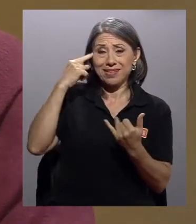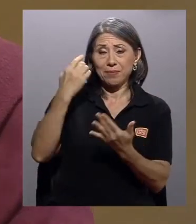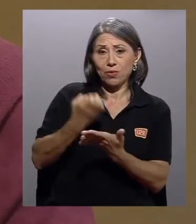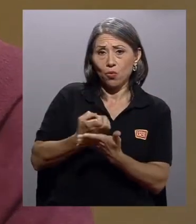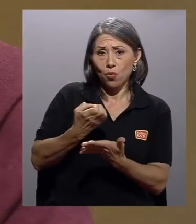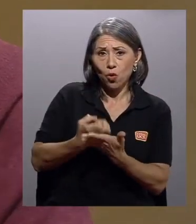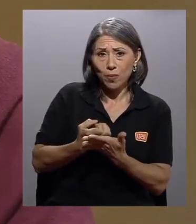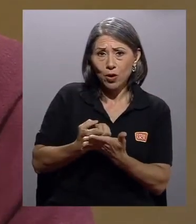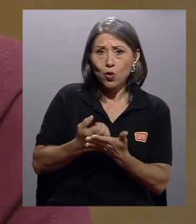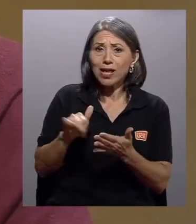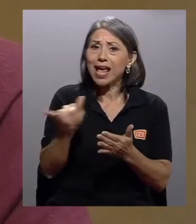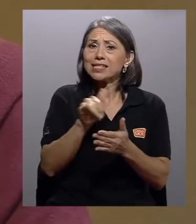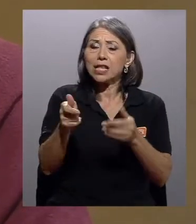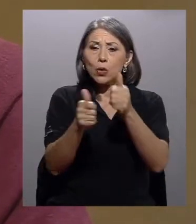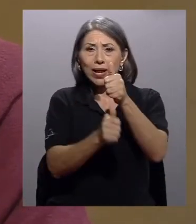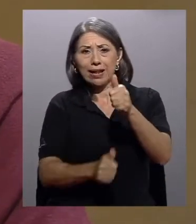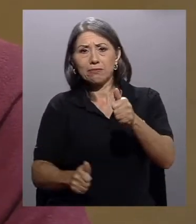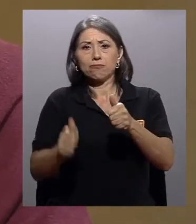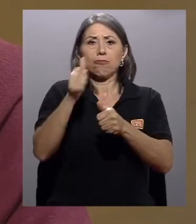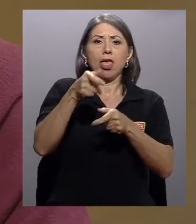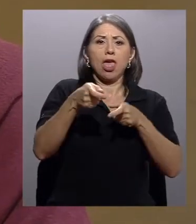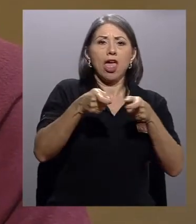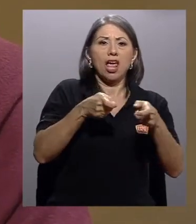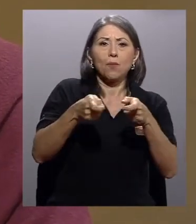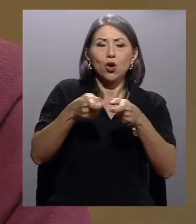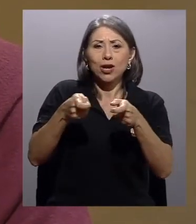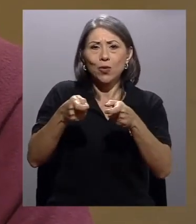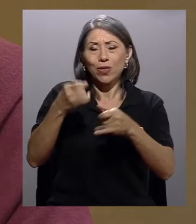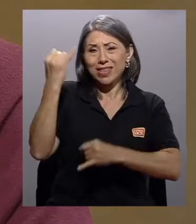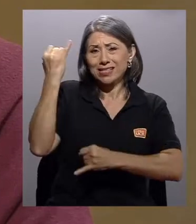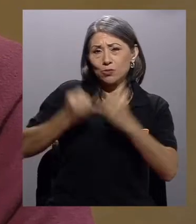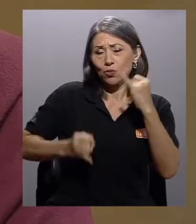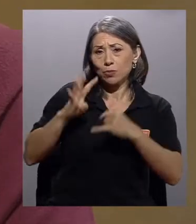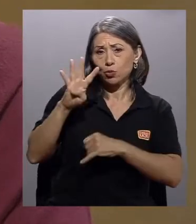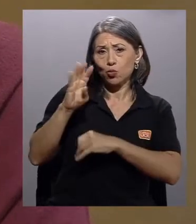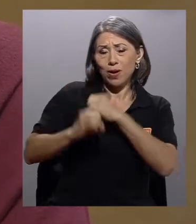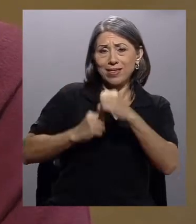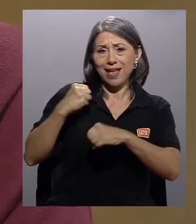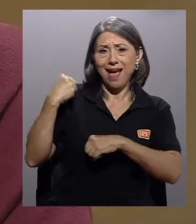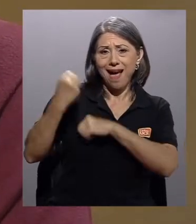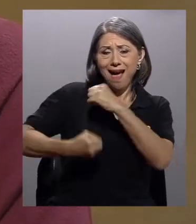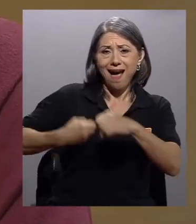sido el pensamiento hegemónico de estas últimas 3, 4 décadas,